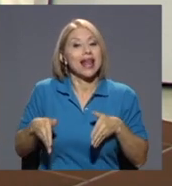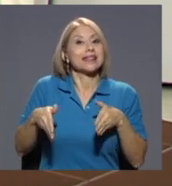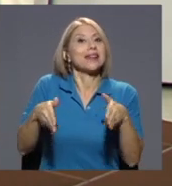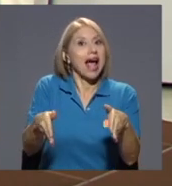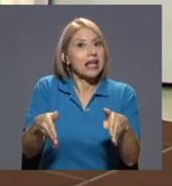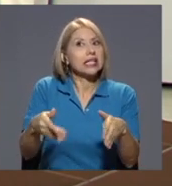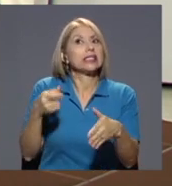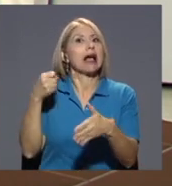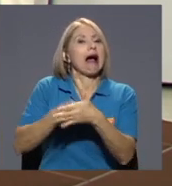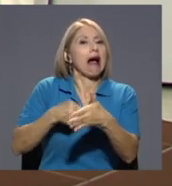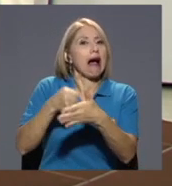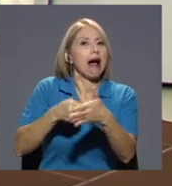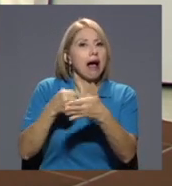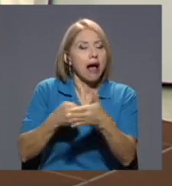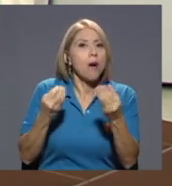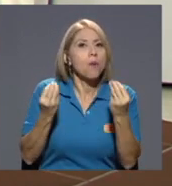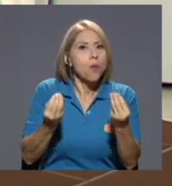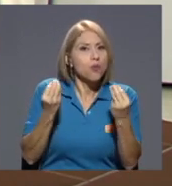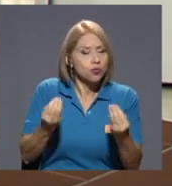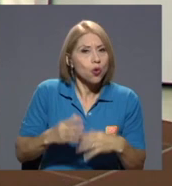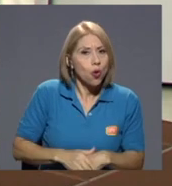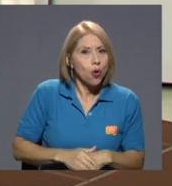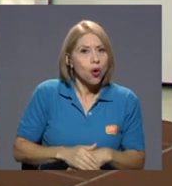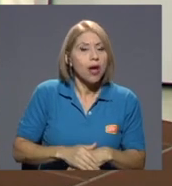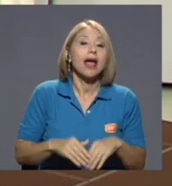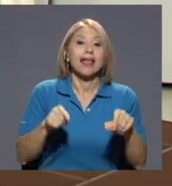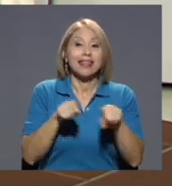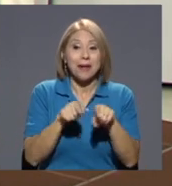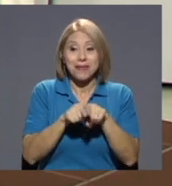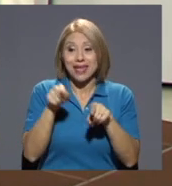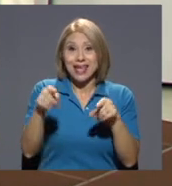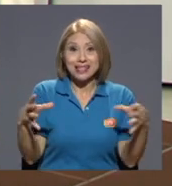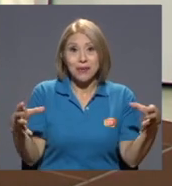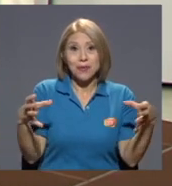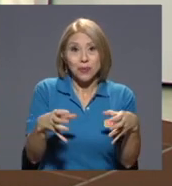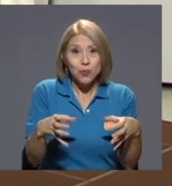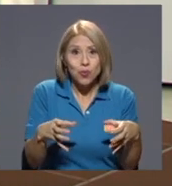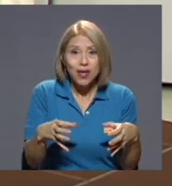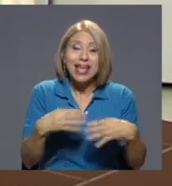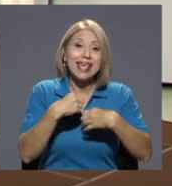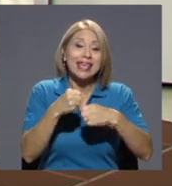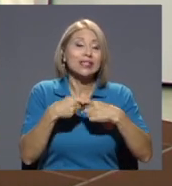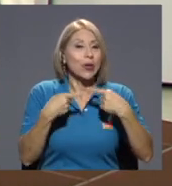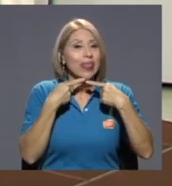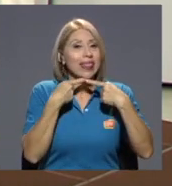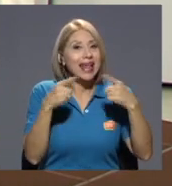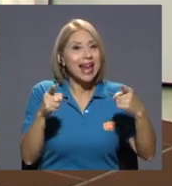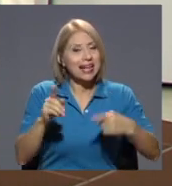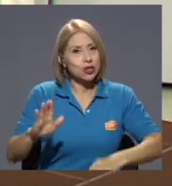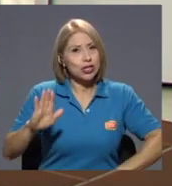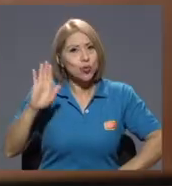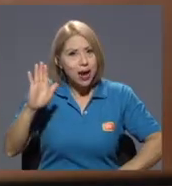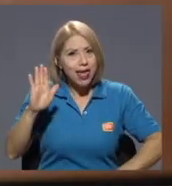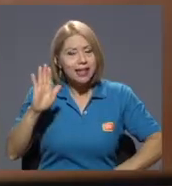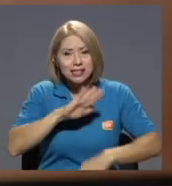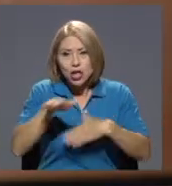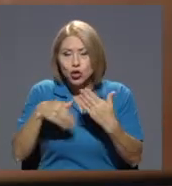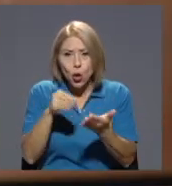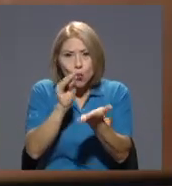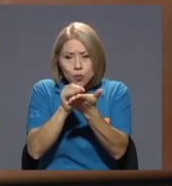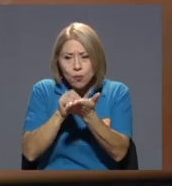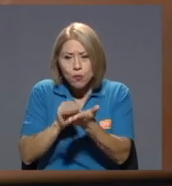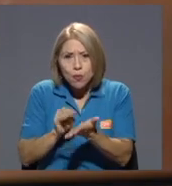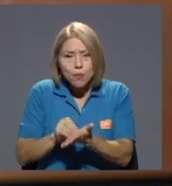que la codeado levantó juntamente con 100 dado toda una serie de declaraciones juradas y que tenemos en el documento todo bien